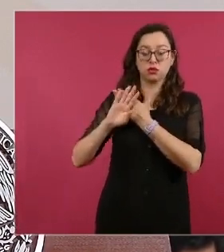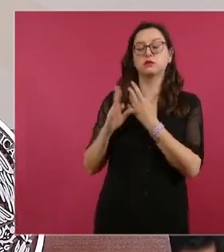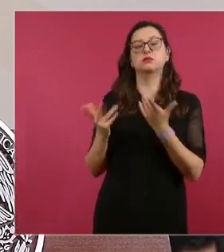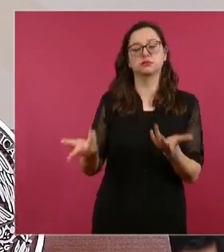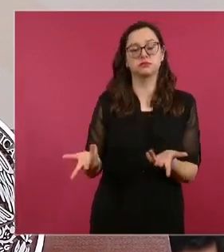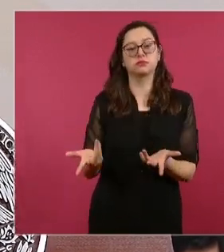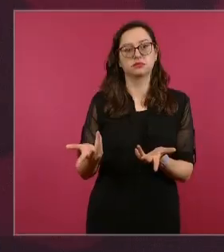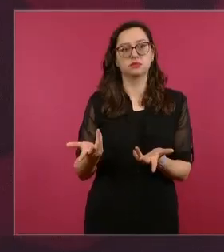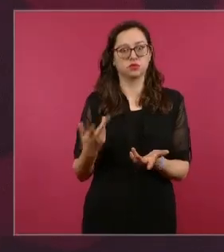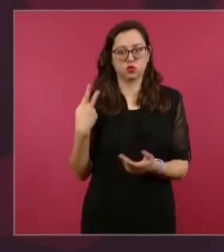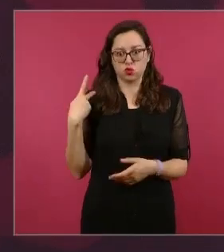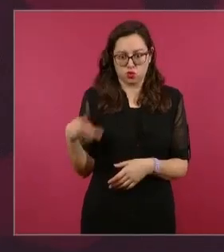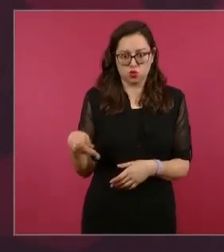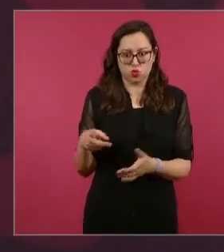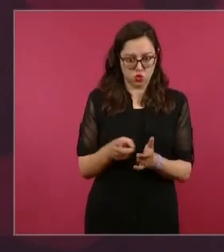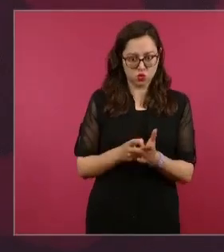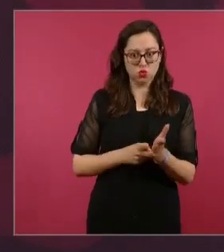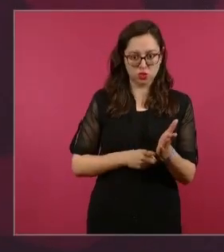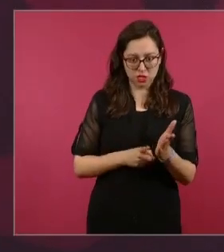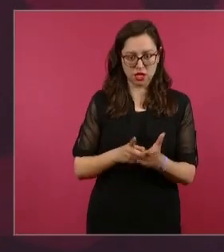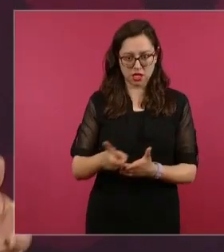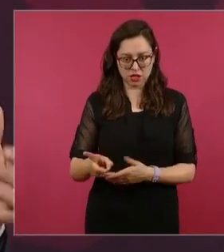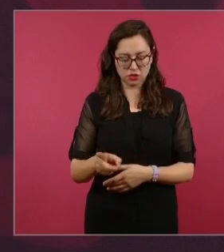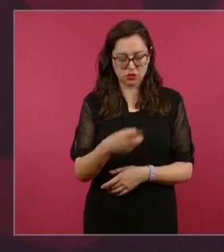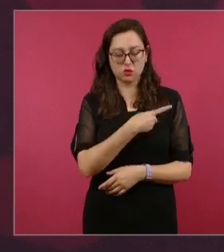deben de ser